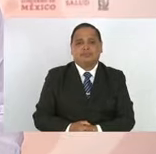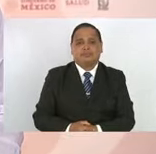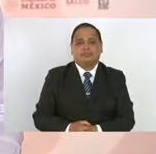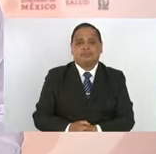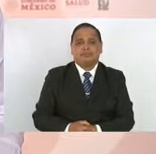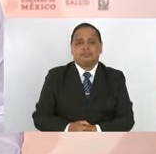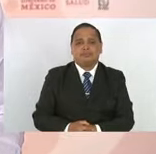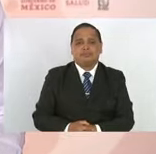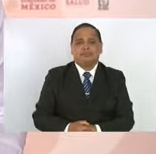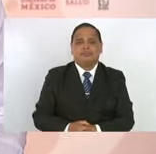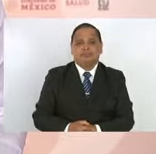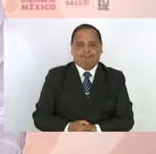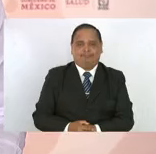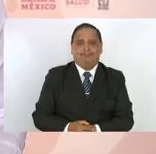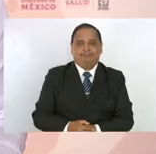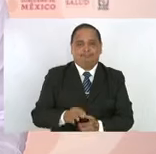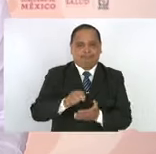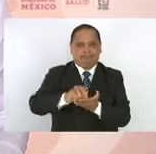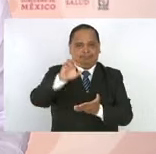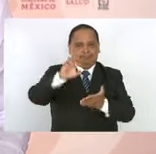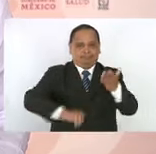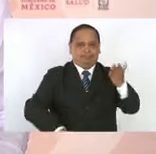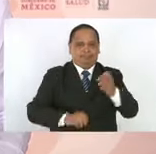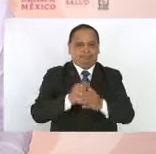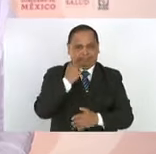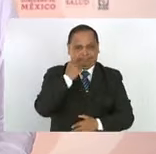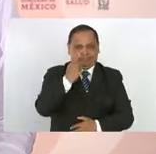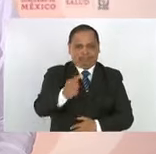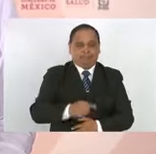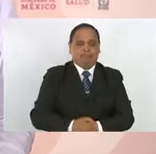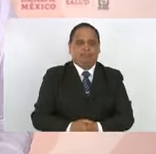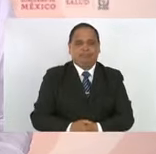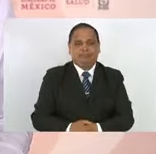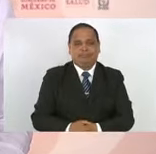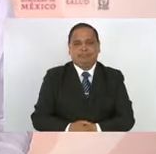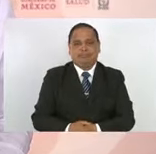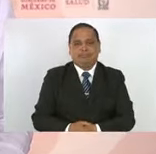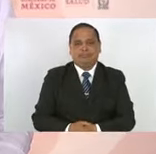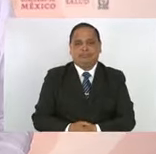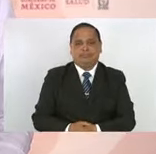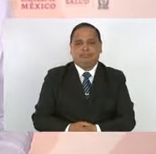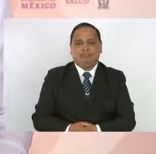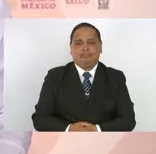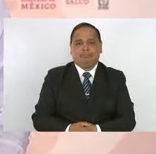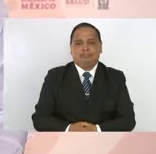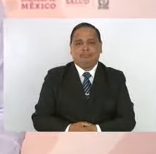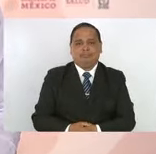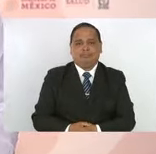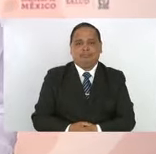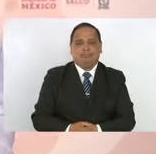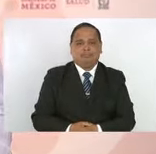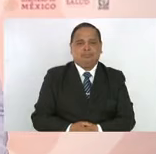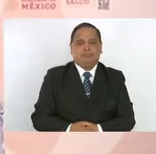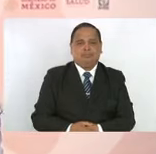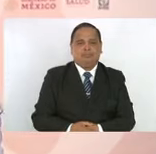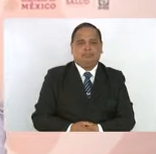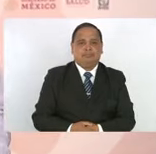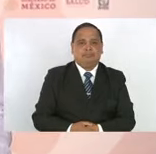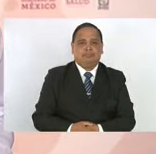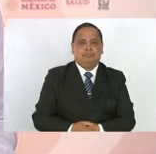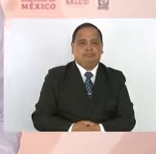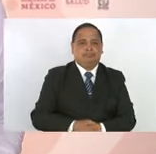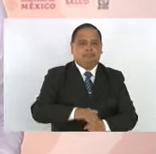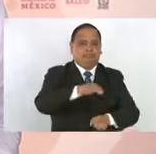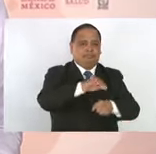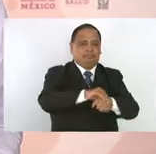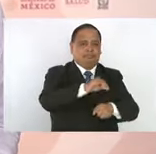analizando este caso, le comentaba yo a nuestro amigo